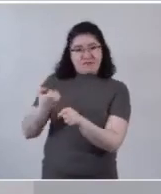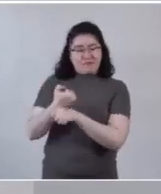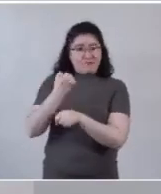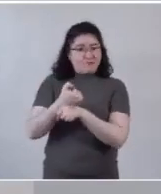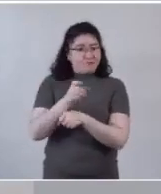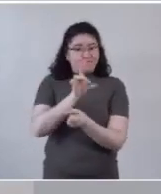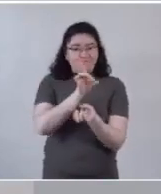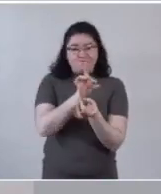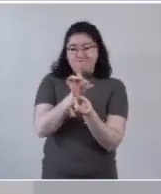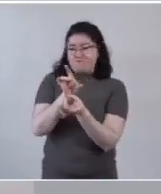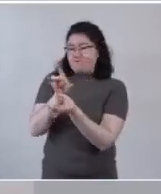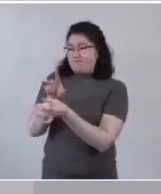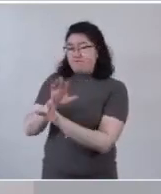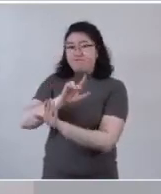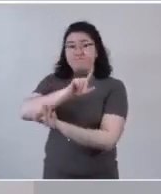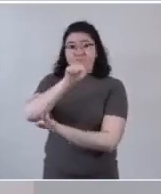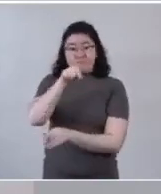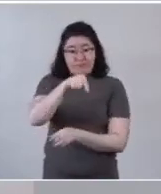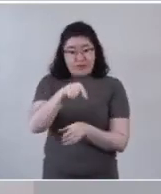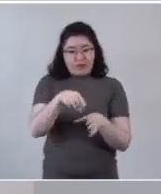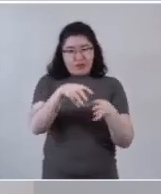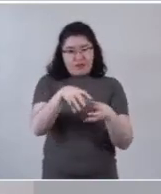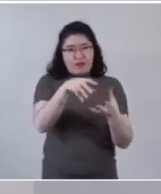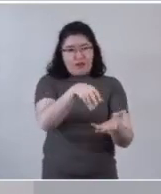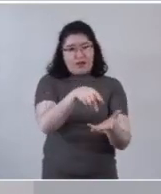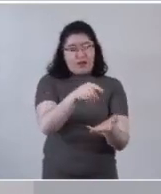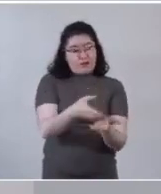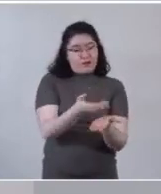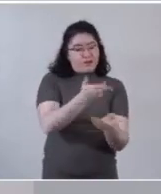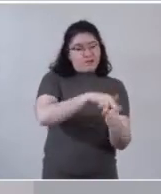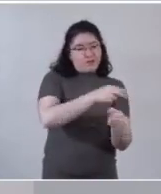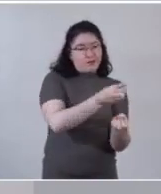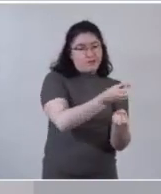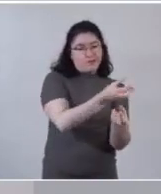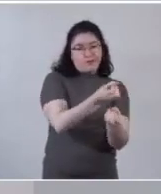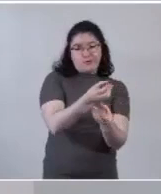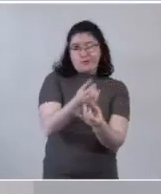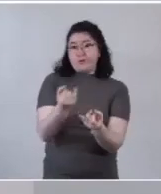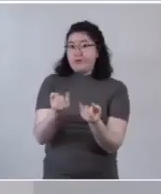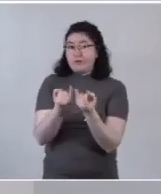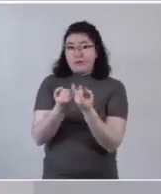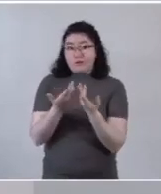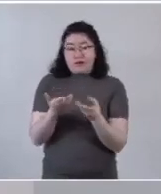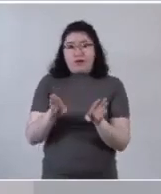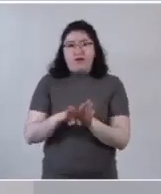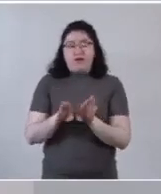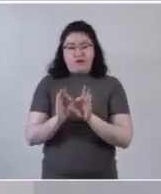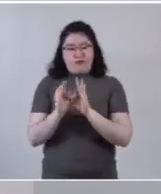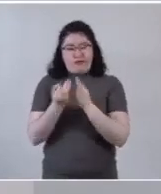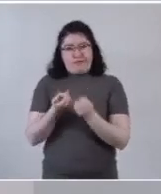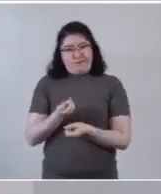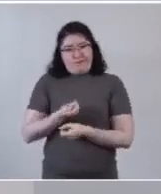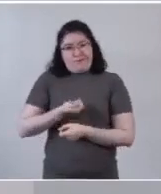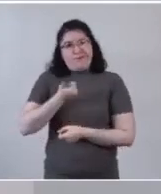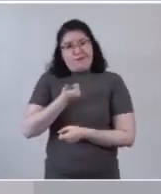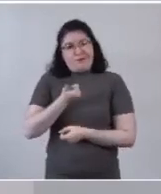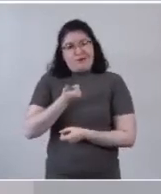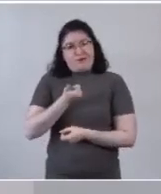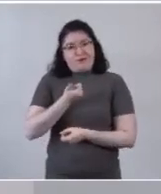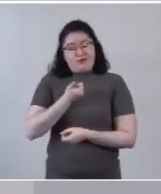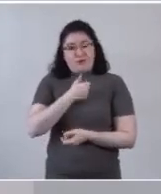República y de ahí viene la distribución a cada uno de los hospitales. El criterio es el siguiente: en primer lugar,